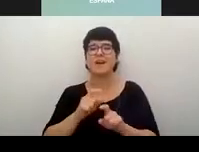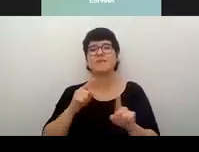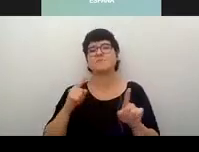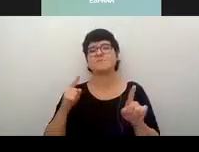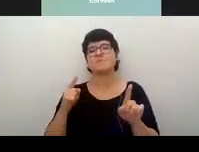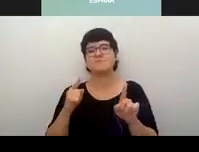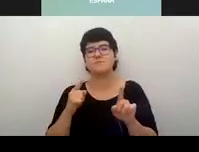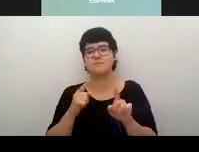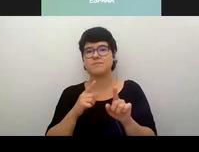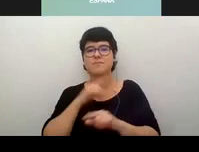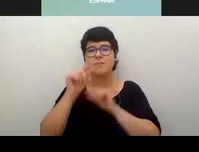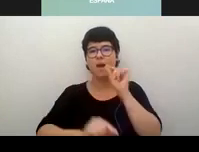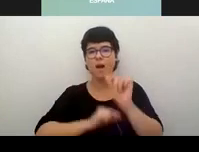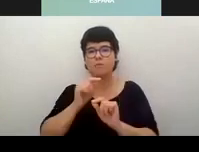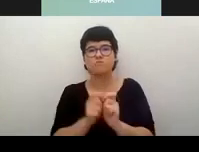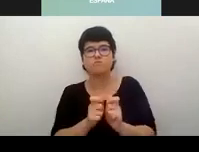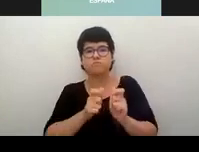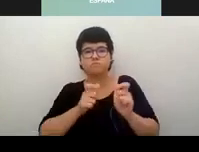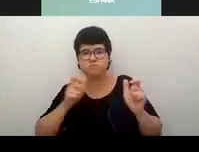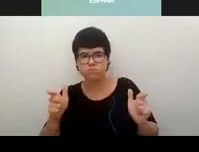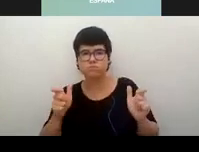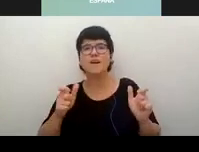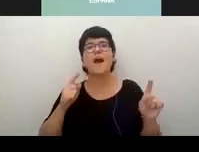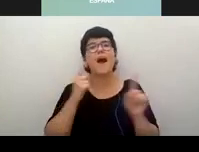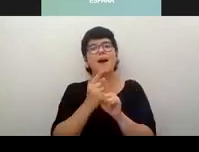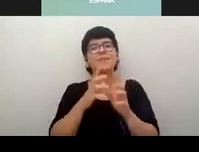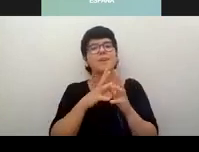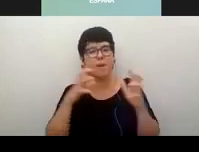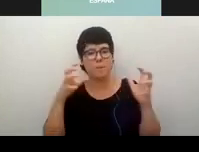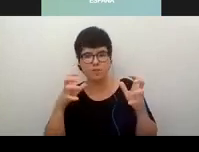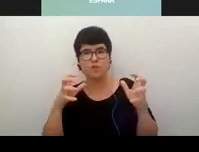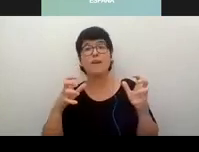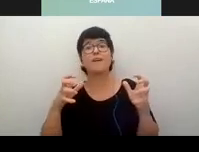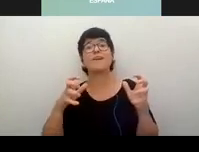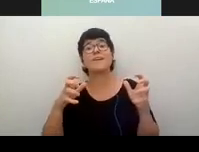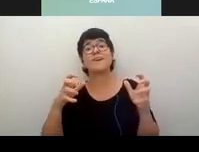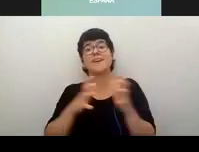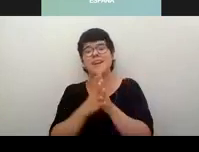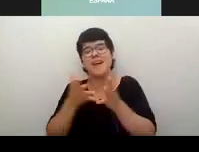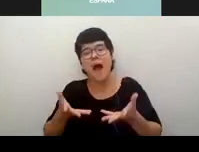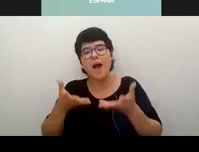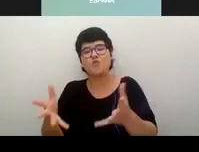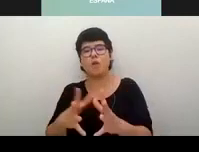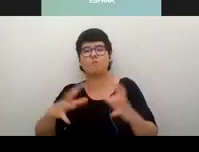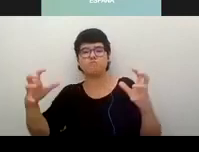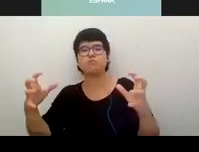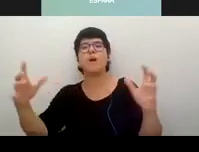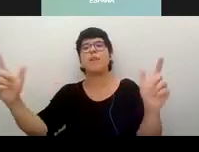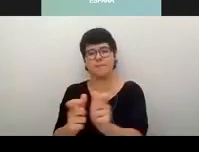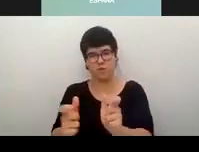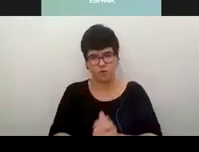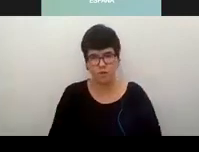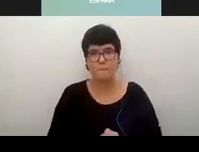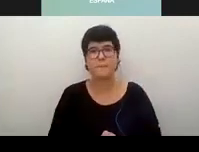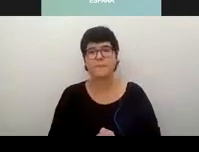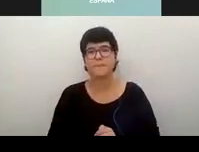casi al principio. Vamos a obtener determinadas bacterias de las adecuadas, del Lactobacillus o Bifidobacterium, y